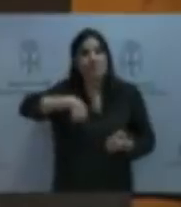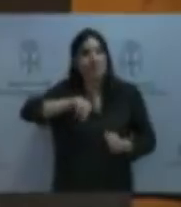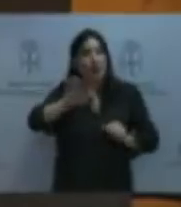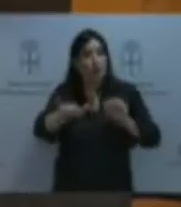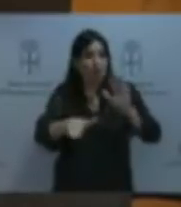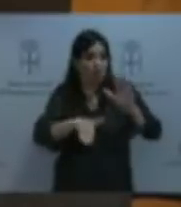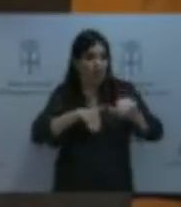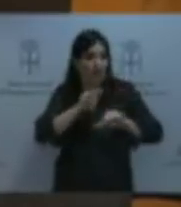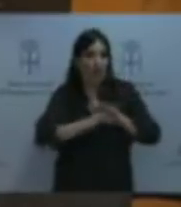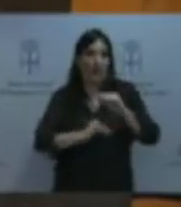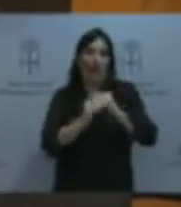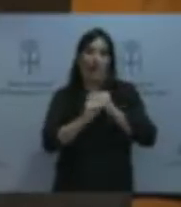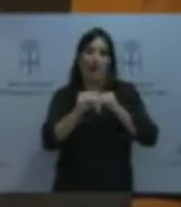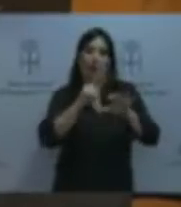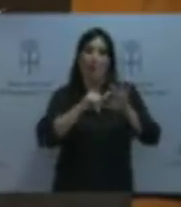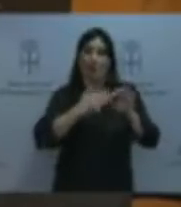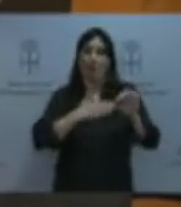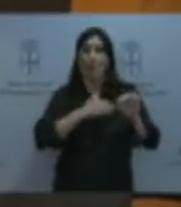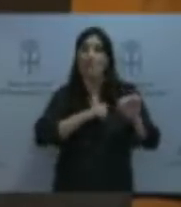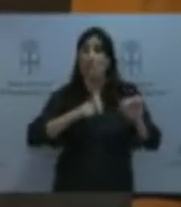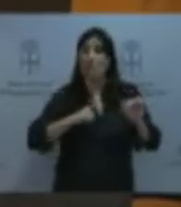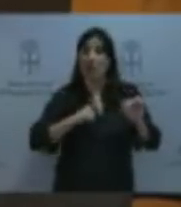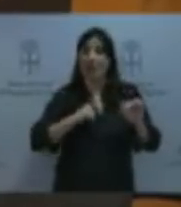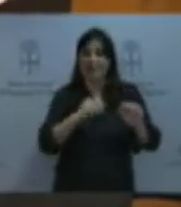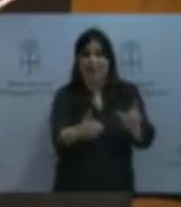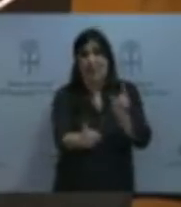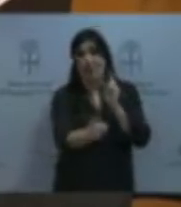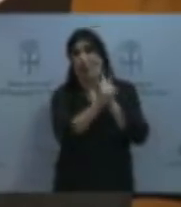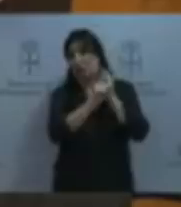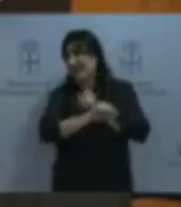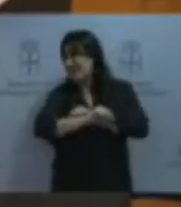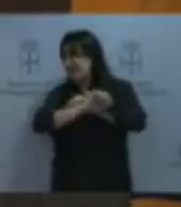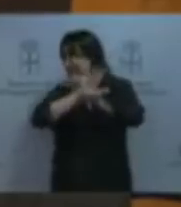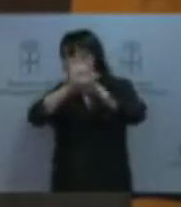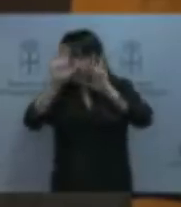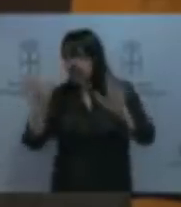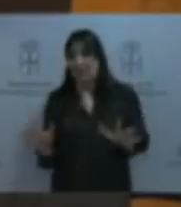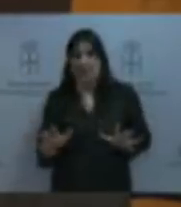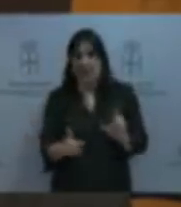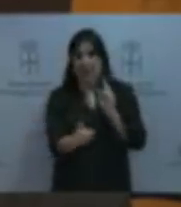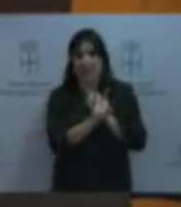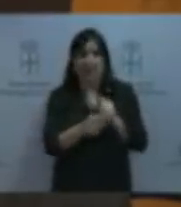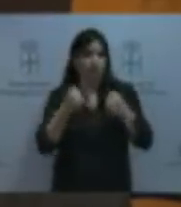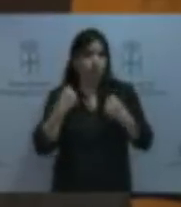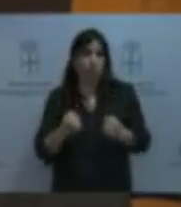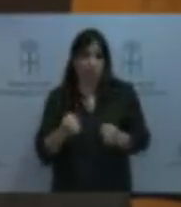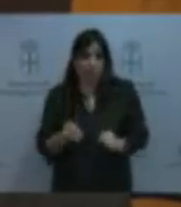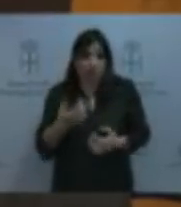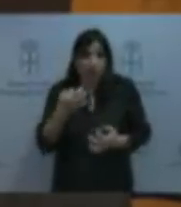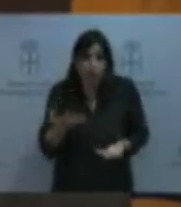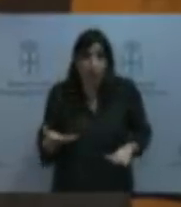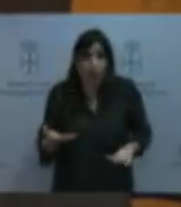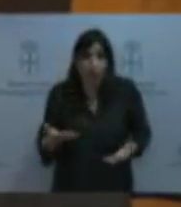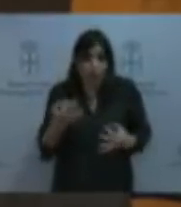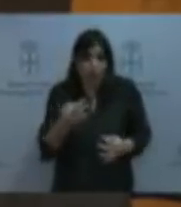las críticas que hubiéramos recibido habrían sido críticas feroces y con razón se nos hubiera acusado de desprecio a